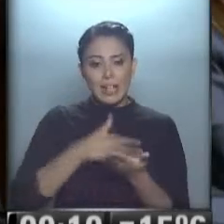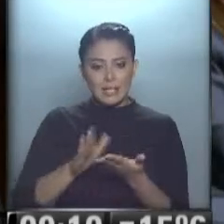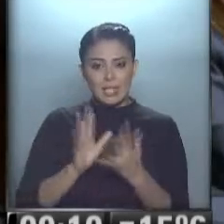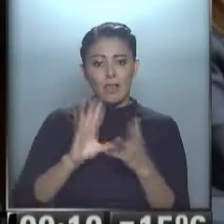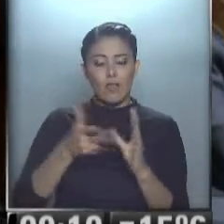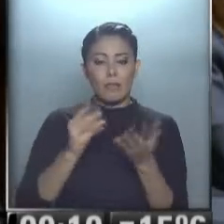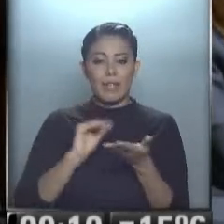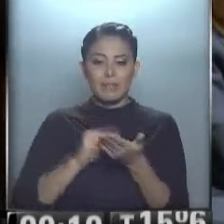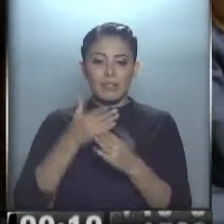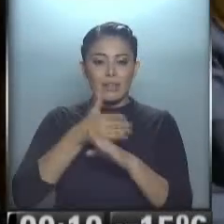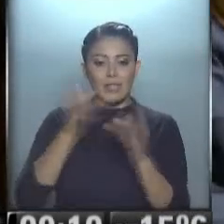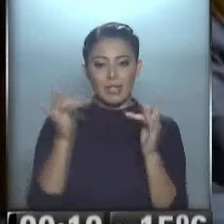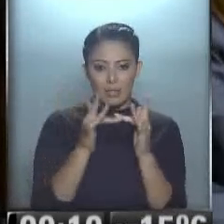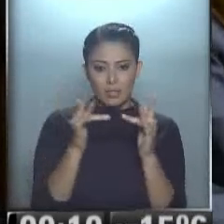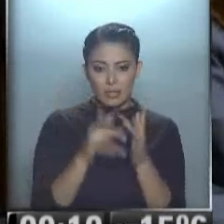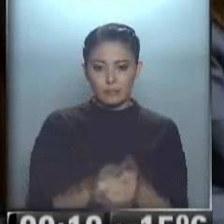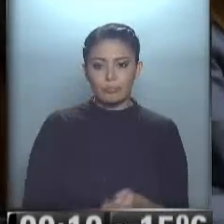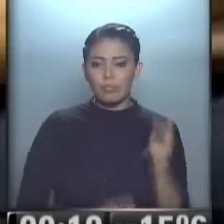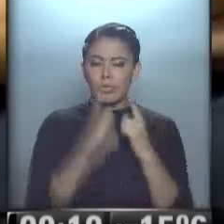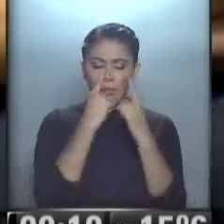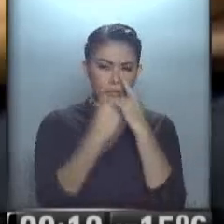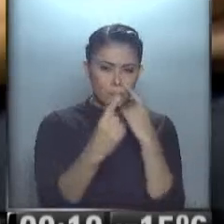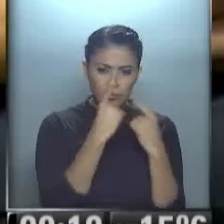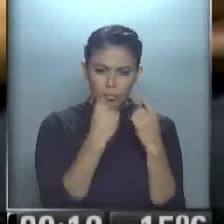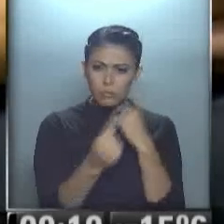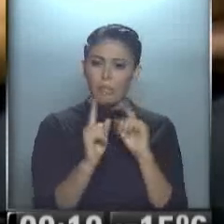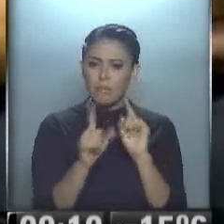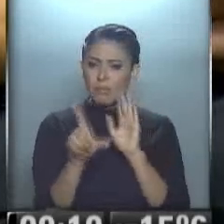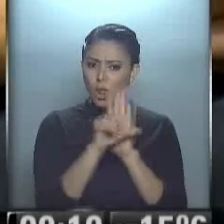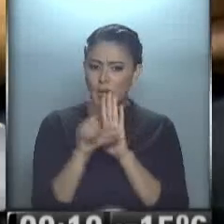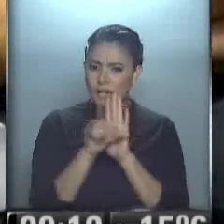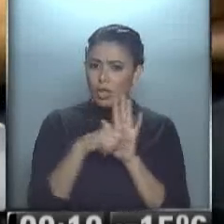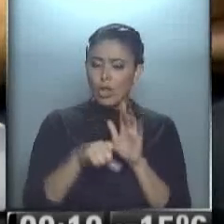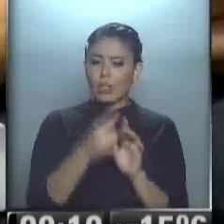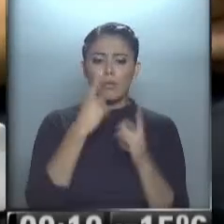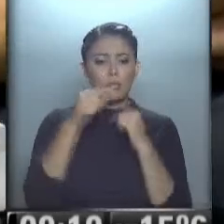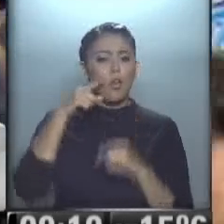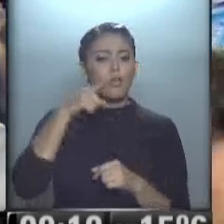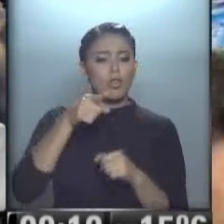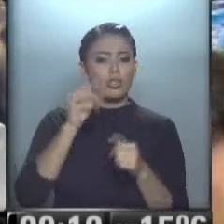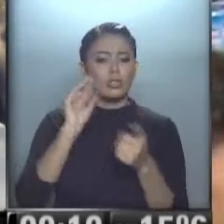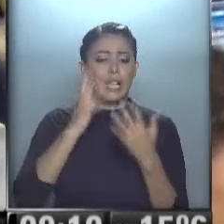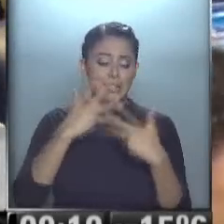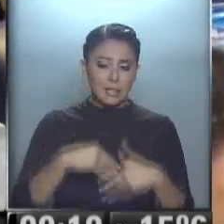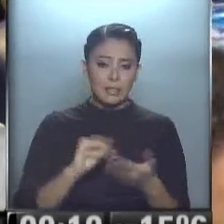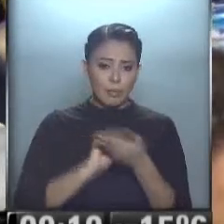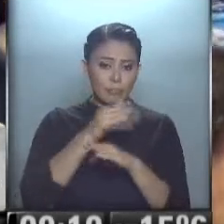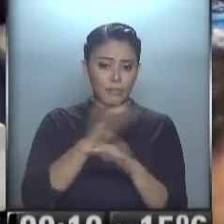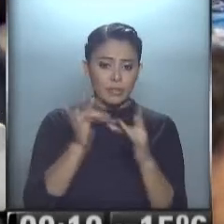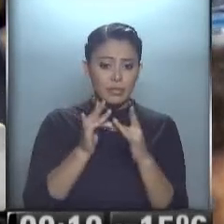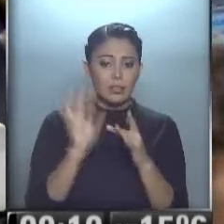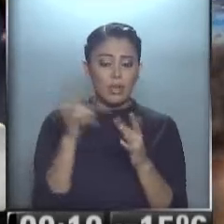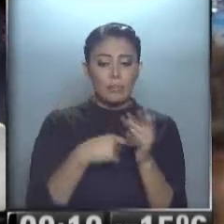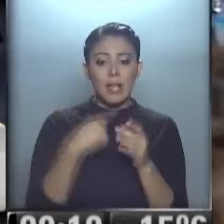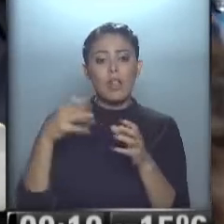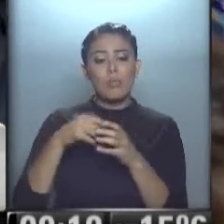sistema de inscripción online y pese a las críticas de estos legisladores que descargaron sobre el sistema online en la ciudad